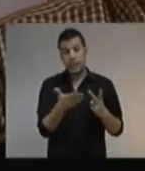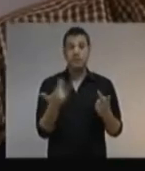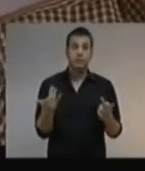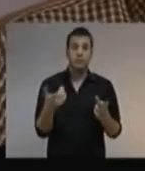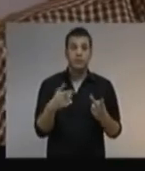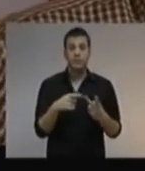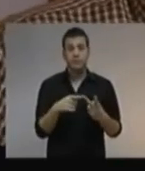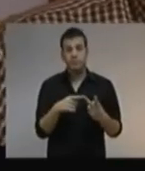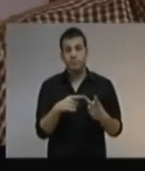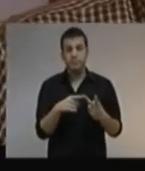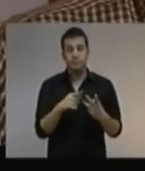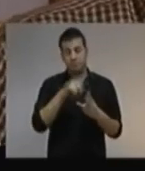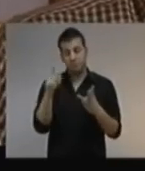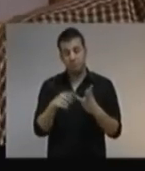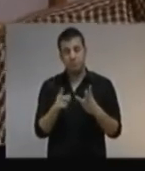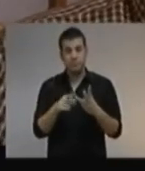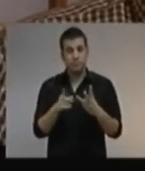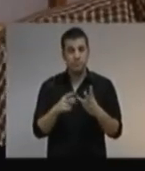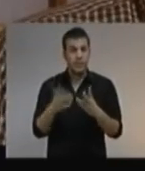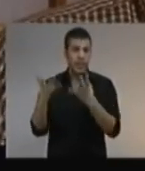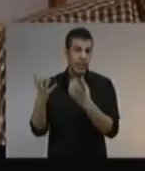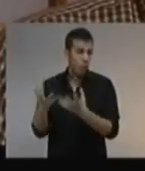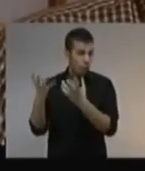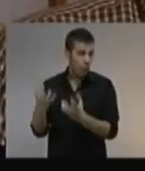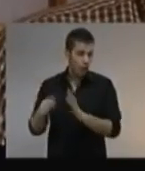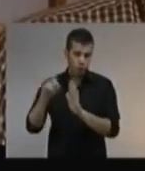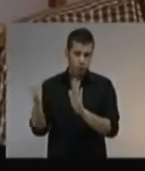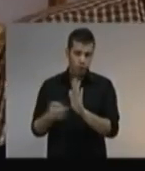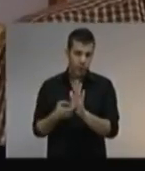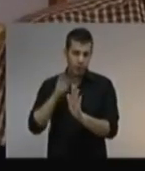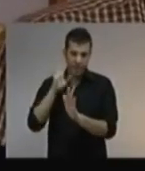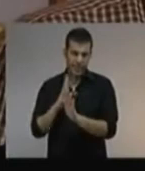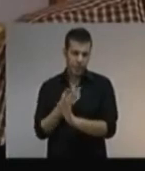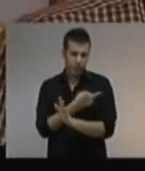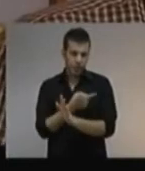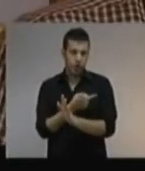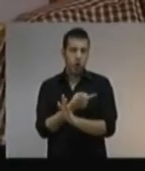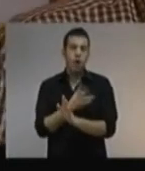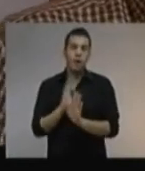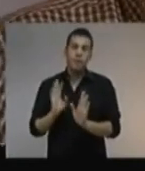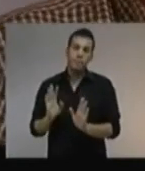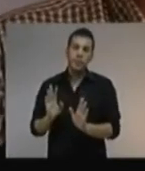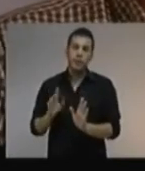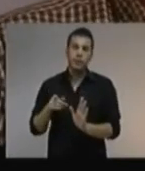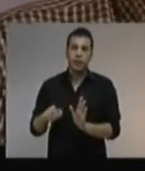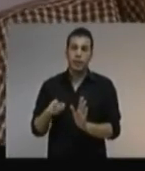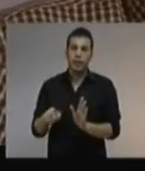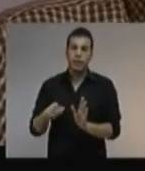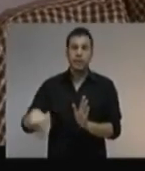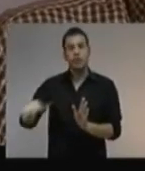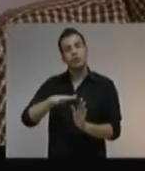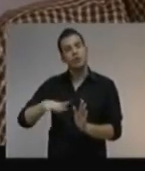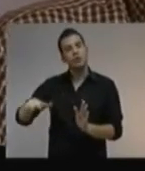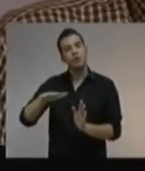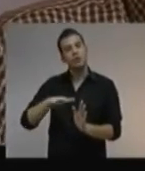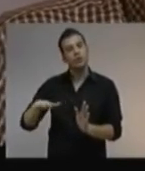tiene mitad y mitad. Y luego el de cuajo normal es parecido a los demás quesos, pero no porque está dentro de lo que es la zona,